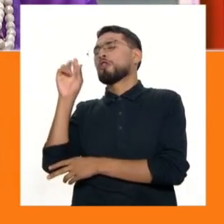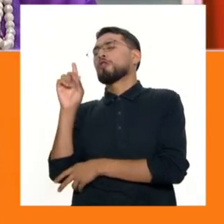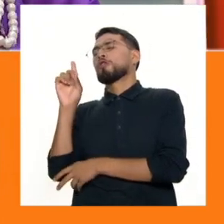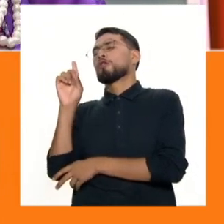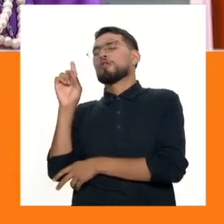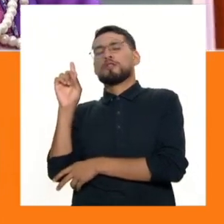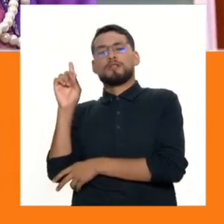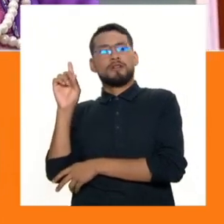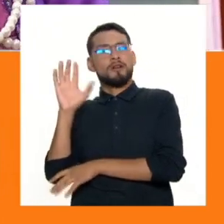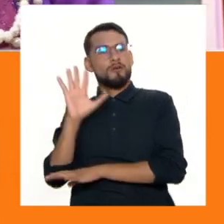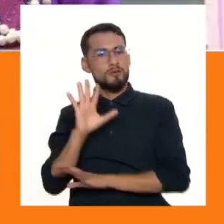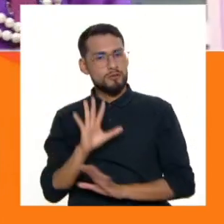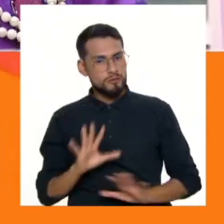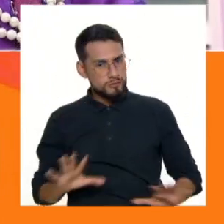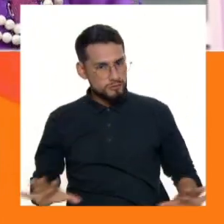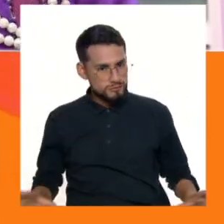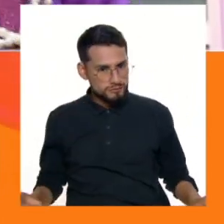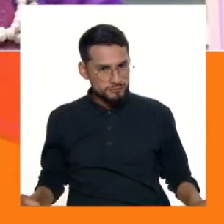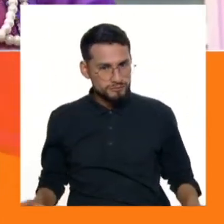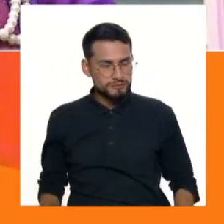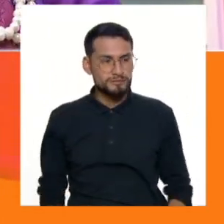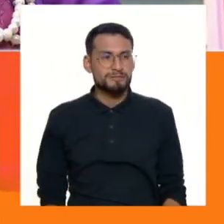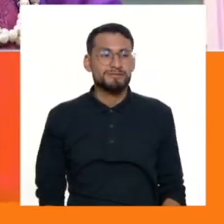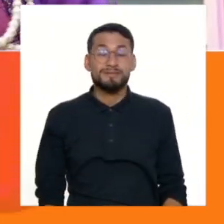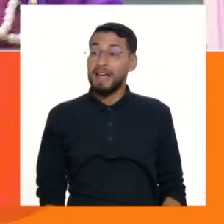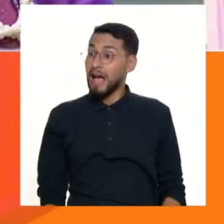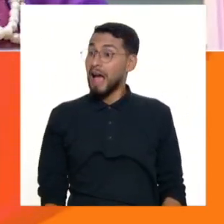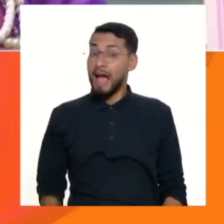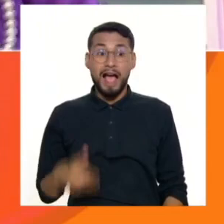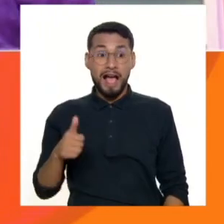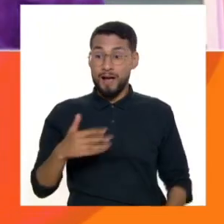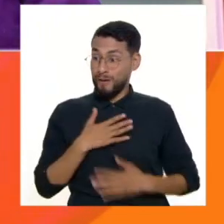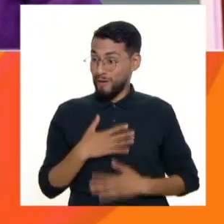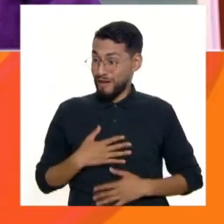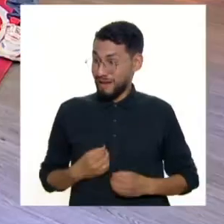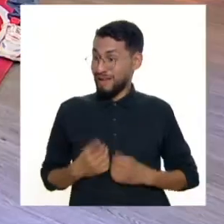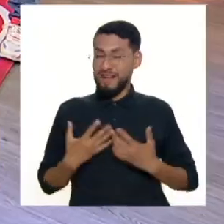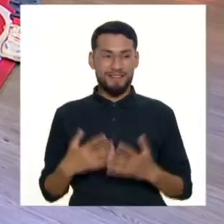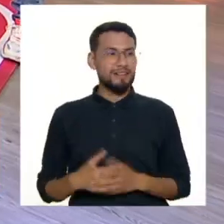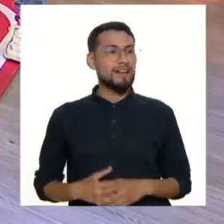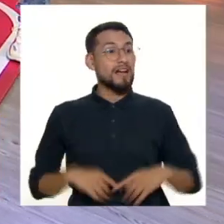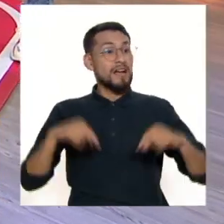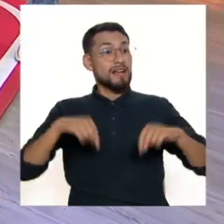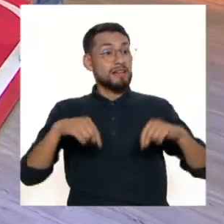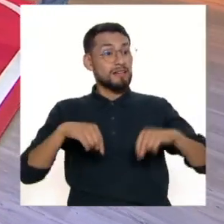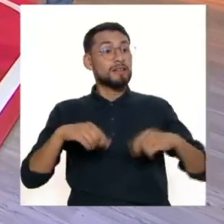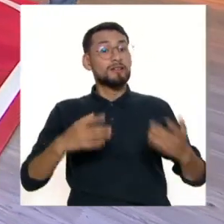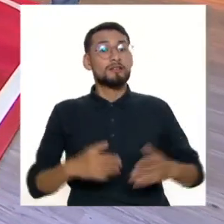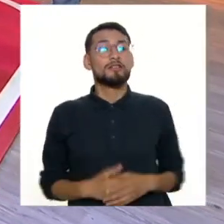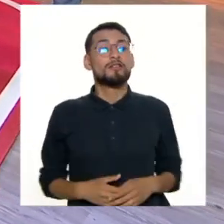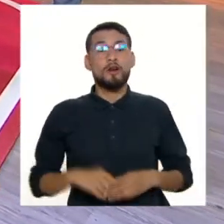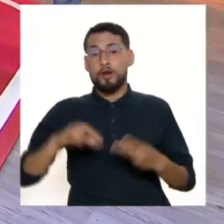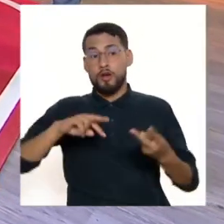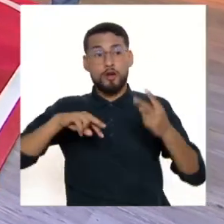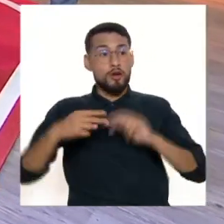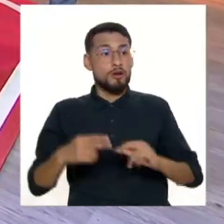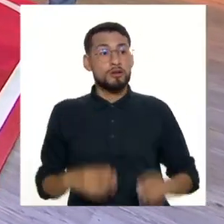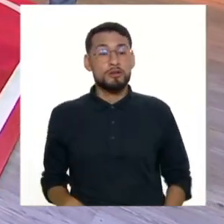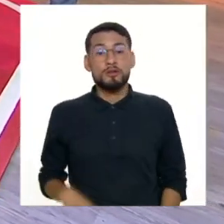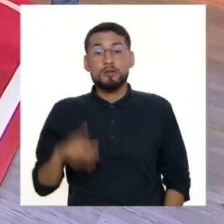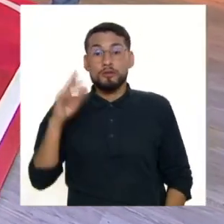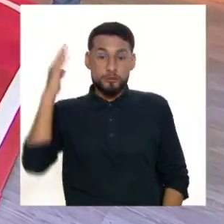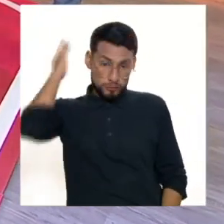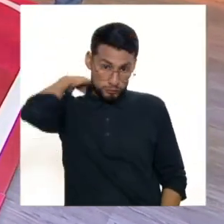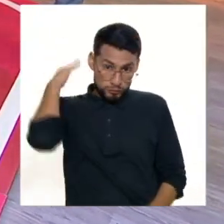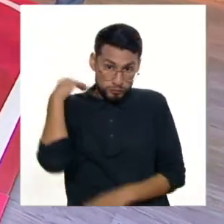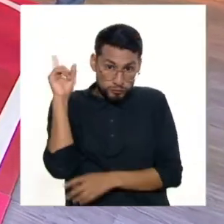3, 2, 1, soltamos. Uy, qué rico, se estira todo el cuerpo. Ahora, en esta parte, hacemos todo lo contrario. Encorvamos